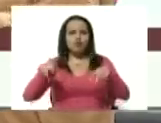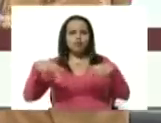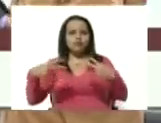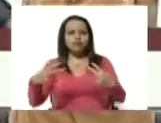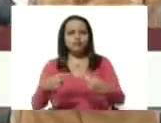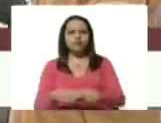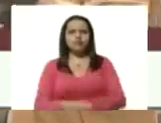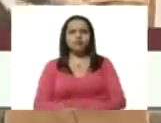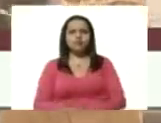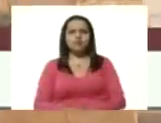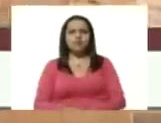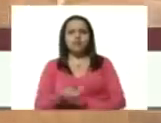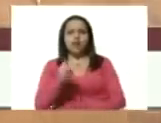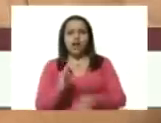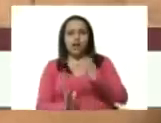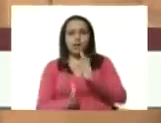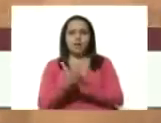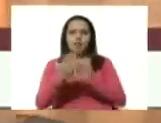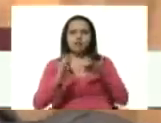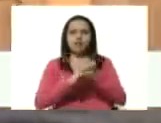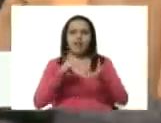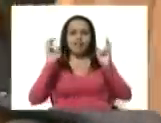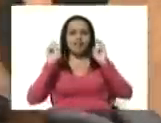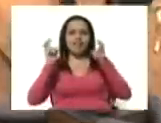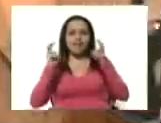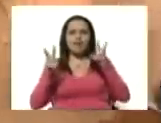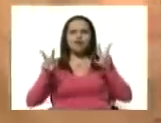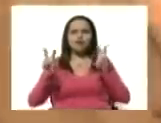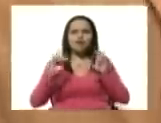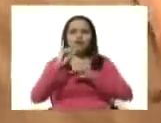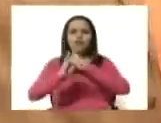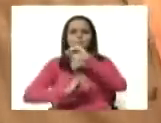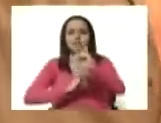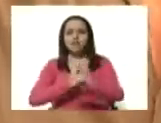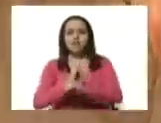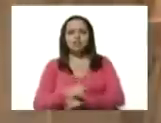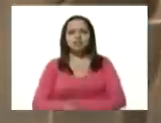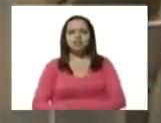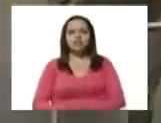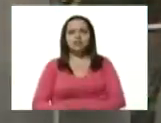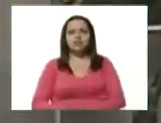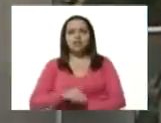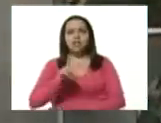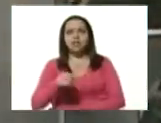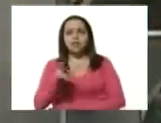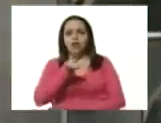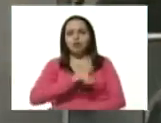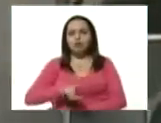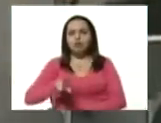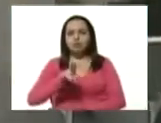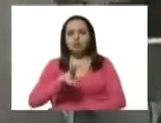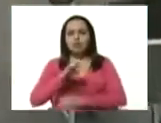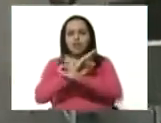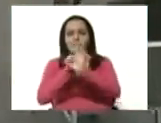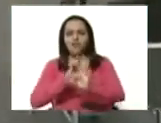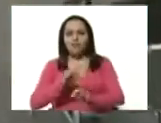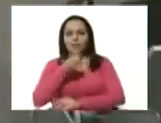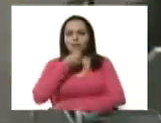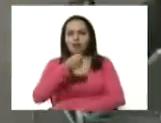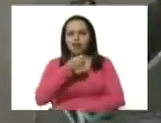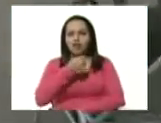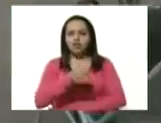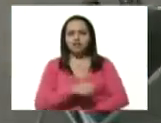publicación digital e impresa con temas de la actualidad nacional e internacional, manejo de los géneros periodísticos, difusión de